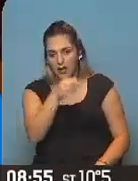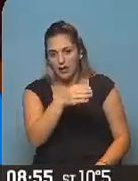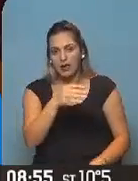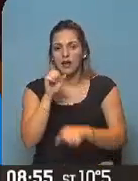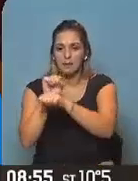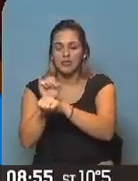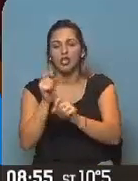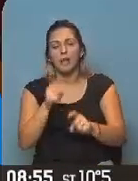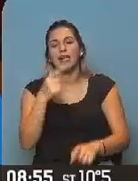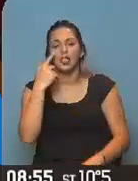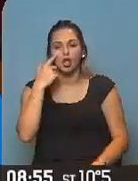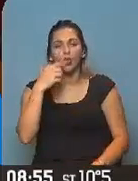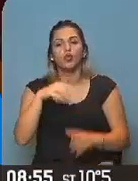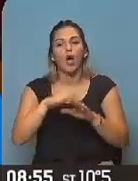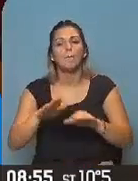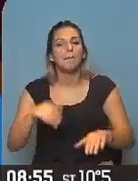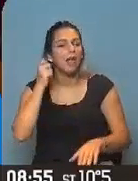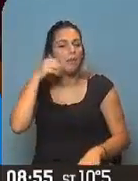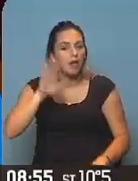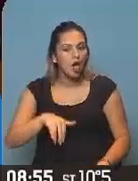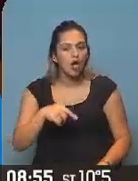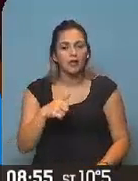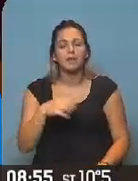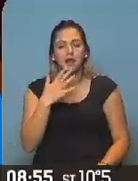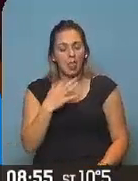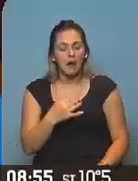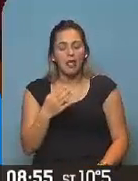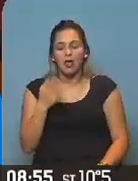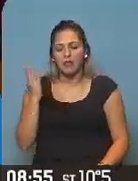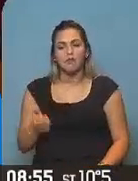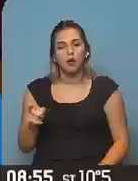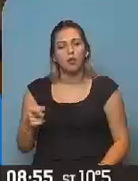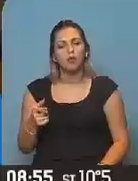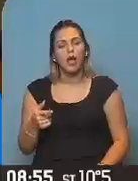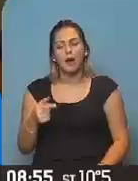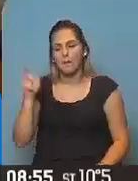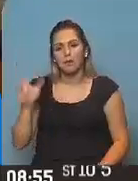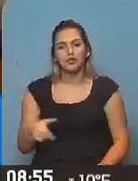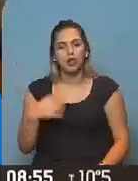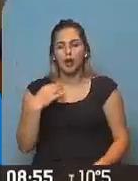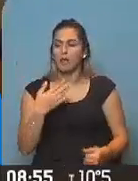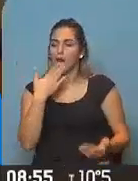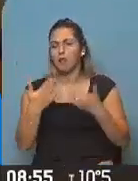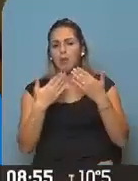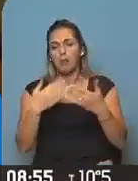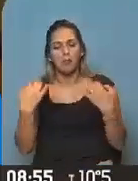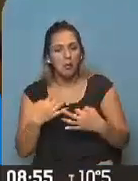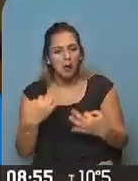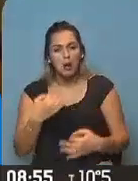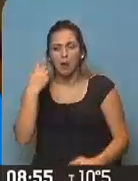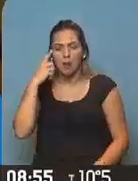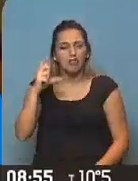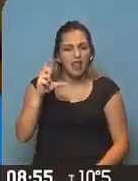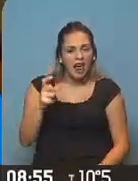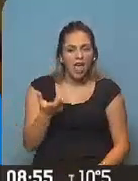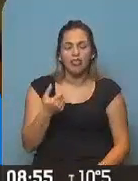institutos de menores. Y él, la verdad que es una persona muy atractiva para hablar, es muy inteligente y